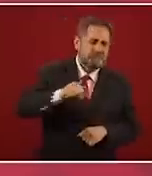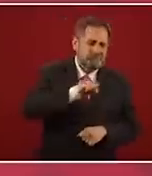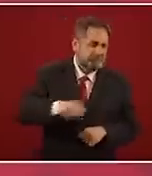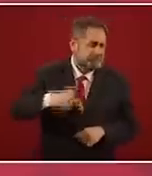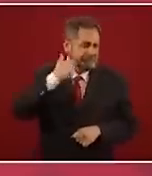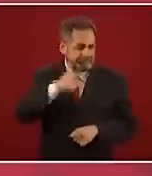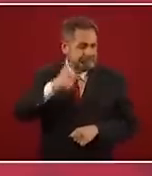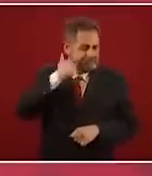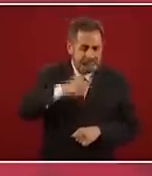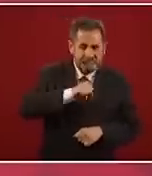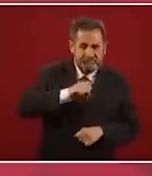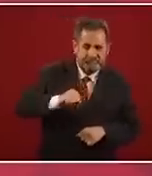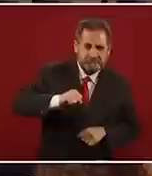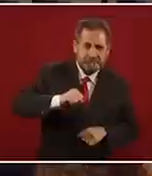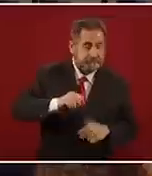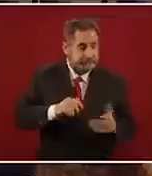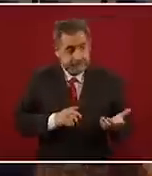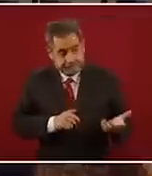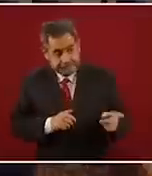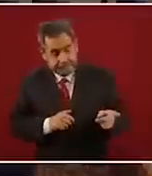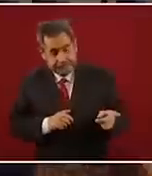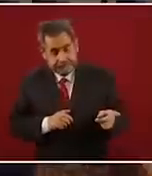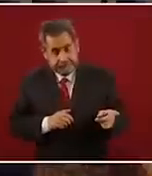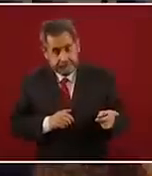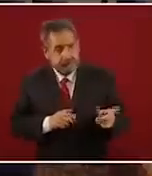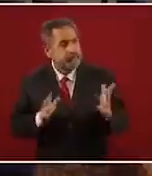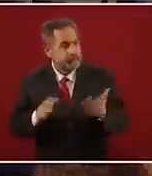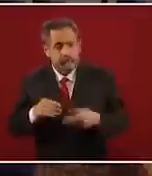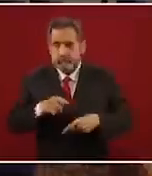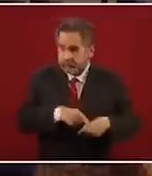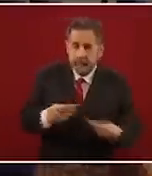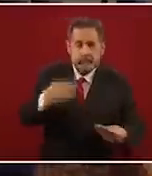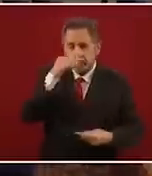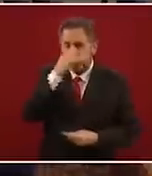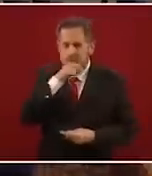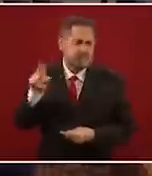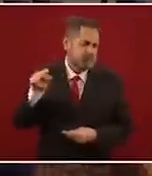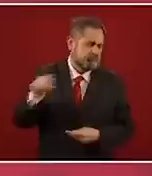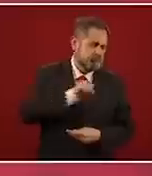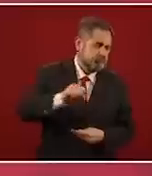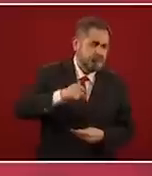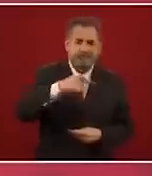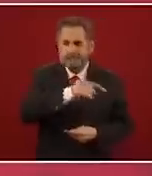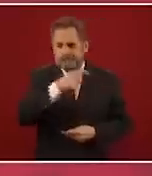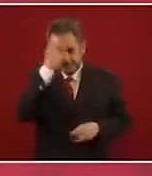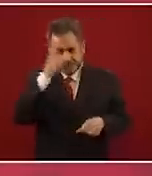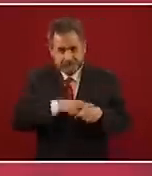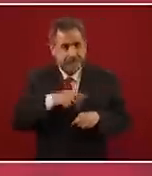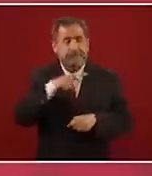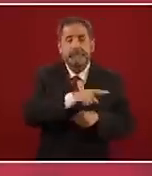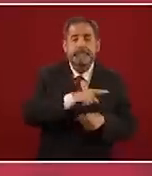a que se aplique la gratuidad y tienen un